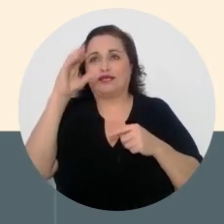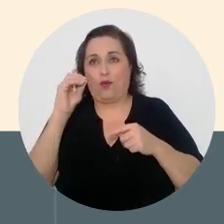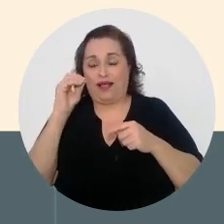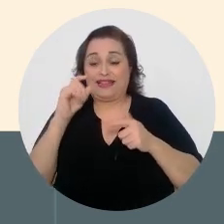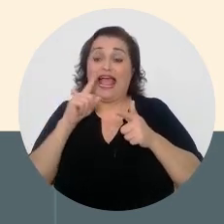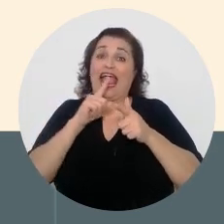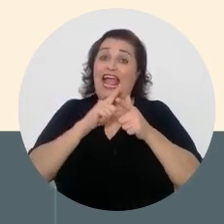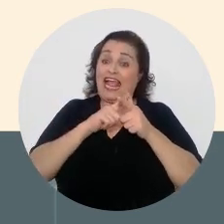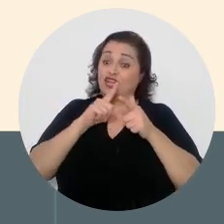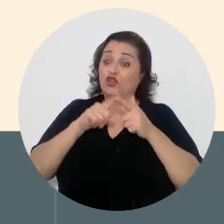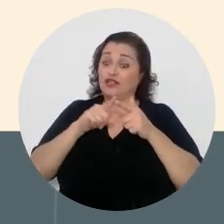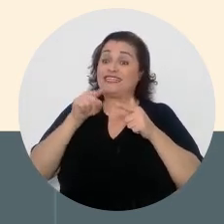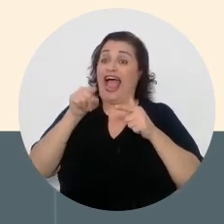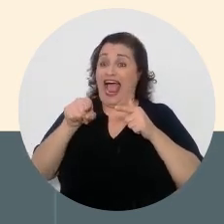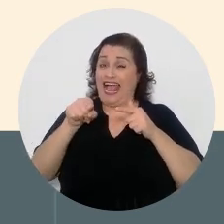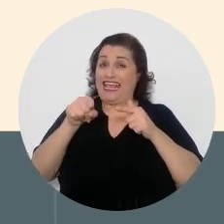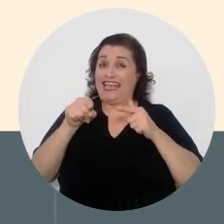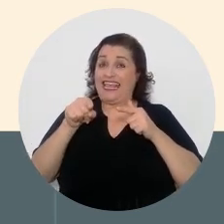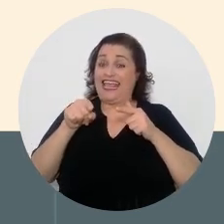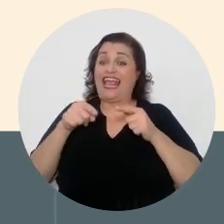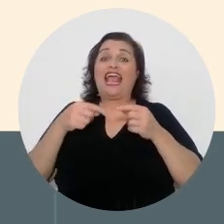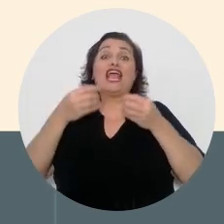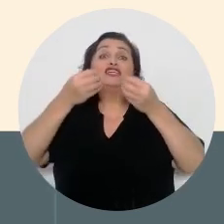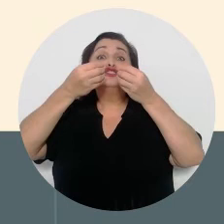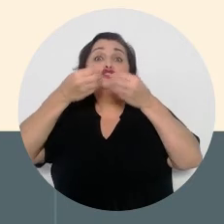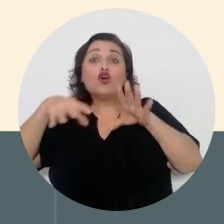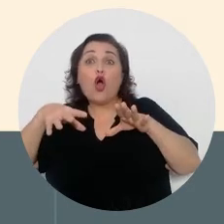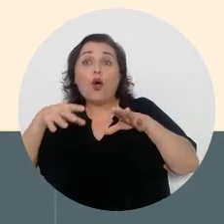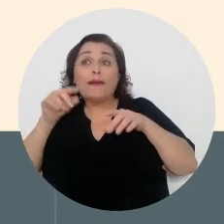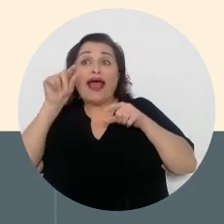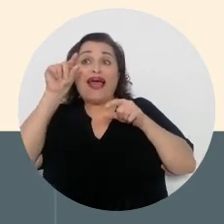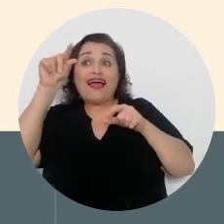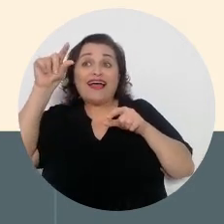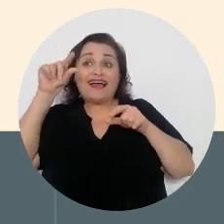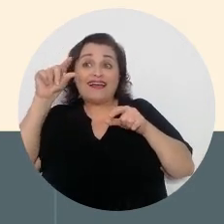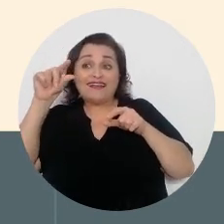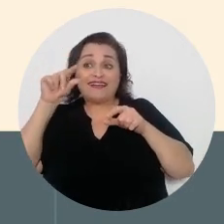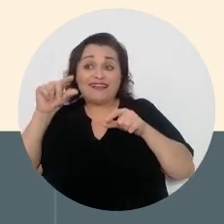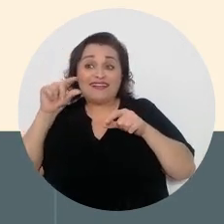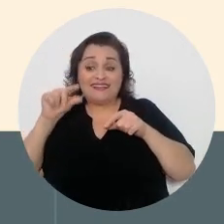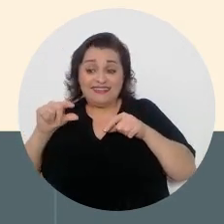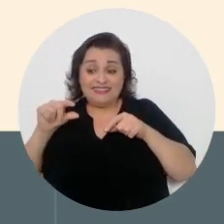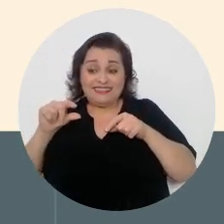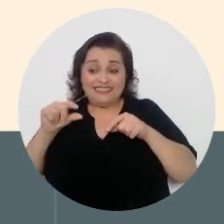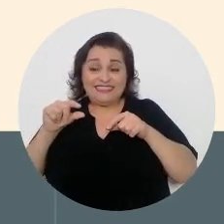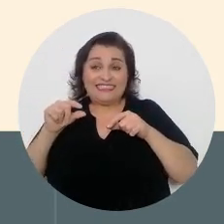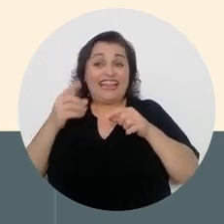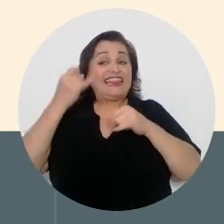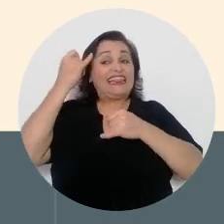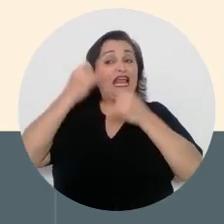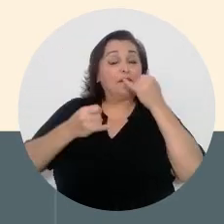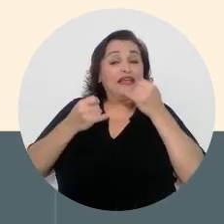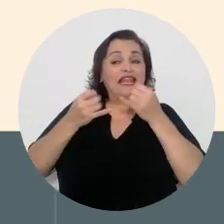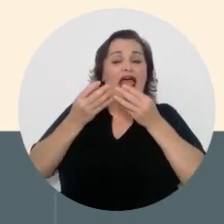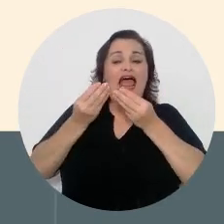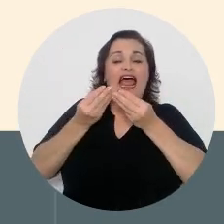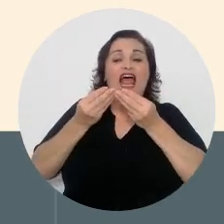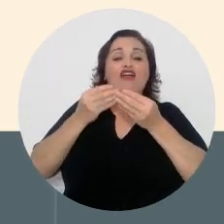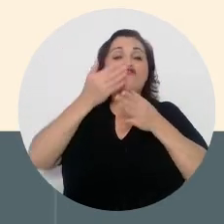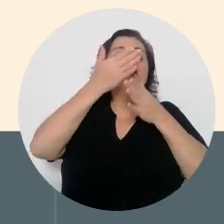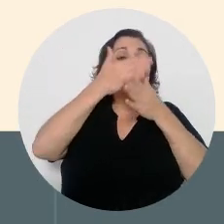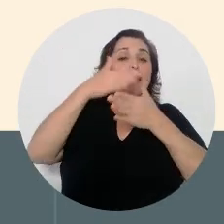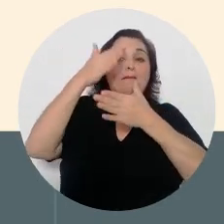diputado. Entonces, aquí es cuando entra la cifra residual. para terminar de